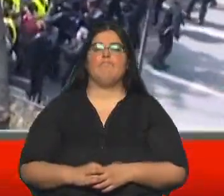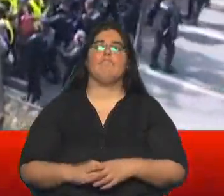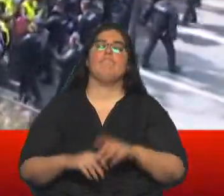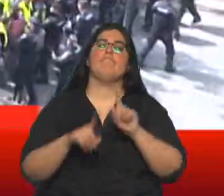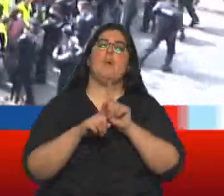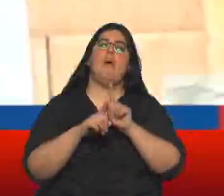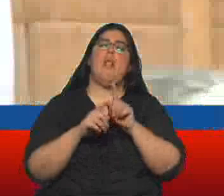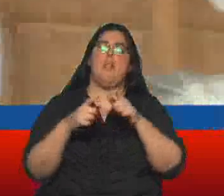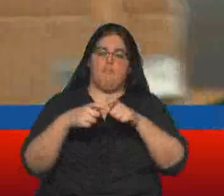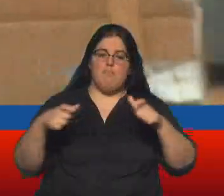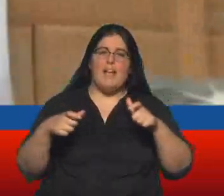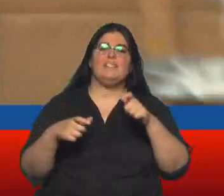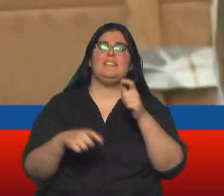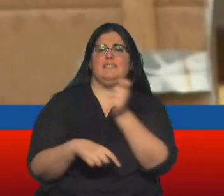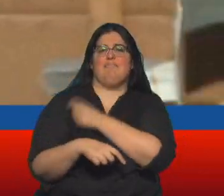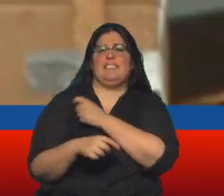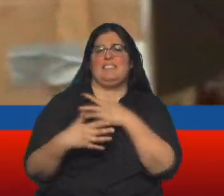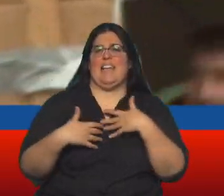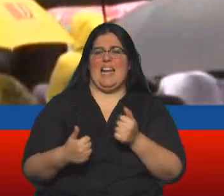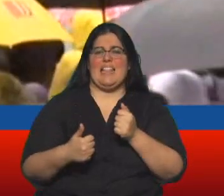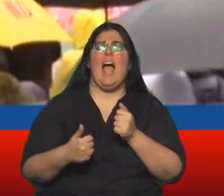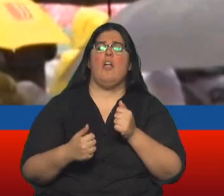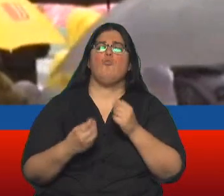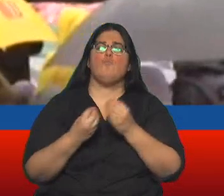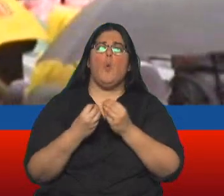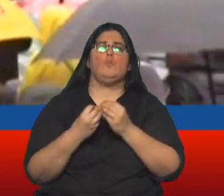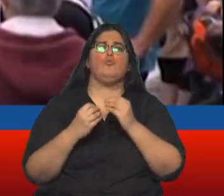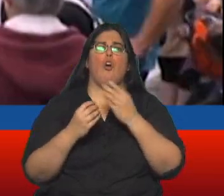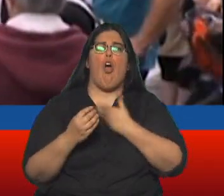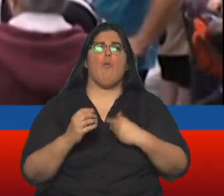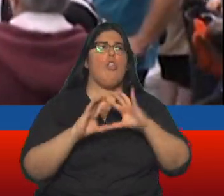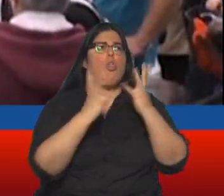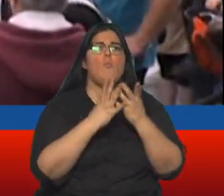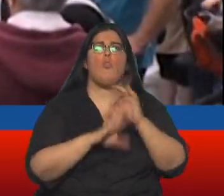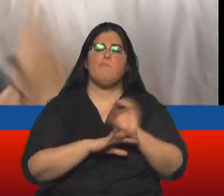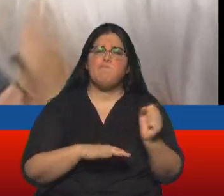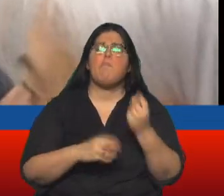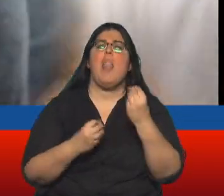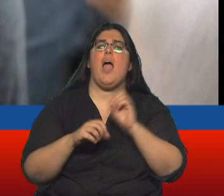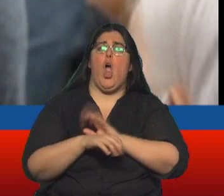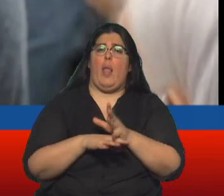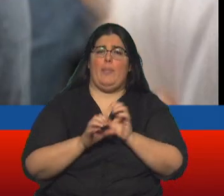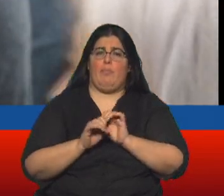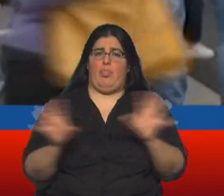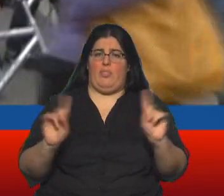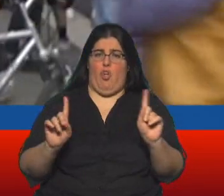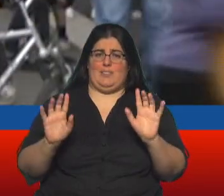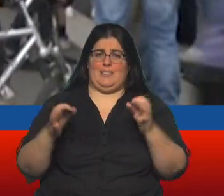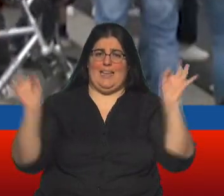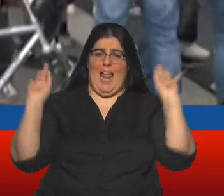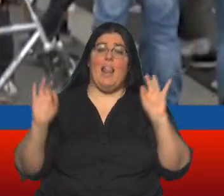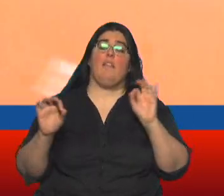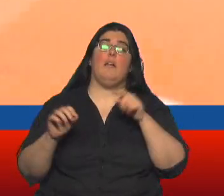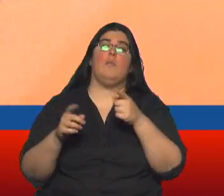implementación de un pase sanitario dispuesta por varios gobiernos del mundo para evitar la propagación del coronavirus, reimpulsada por